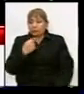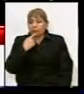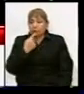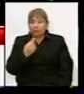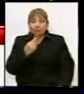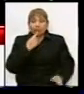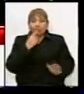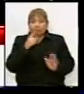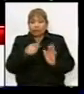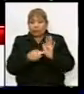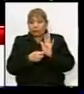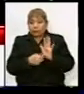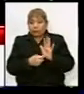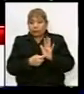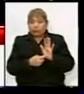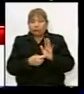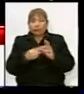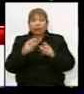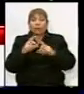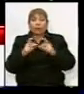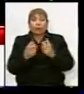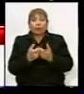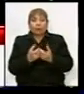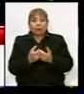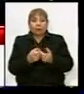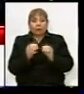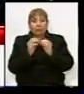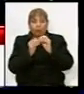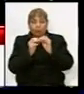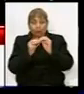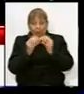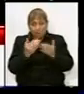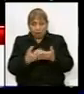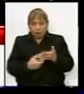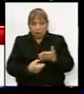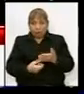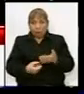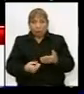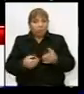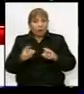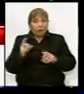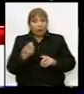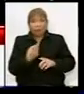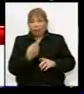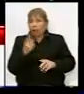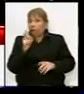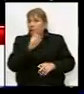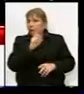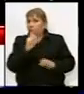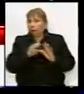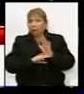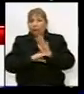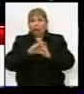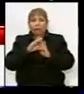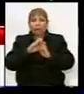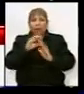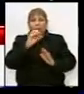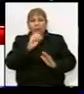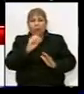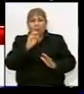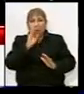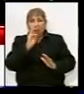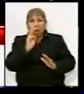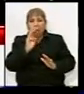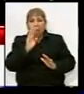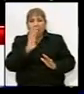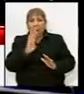menciona que el presupuesto para la reestructuración y la primera legislatura no podrá ser mayor al 0.45